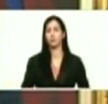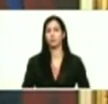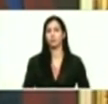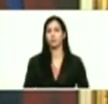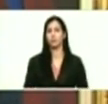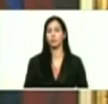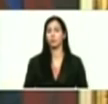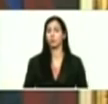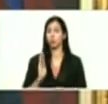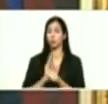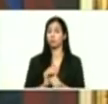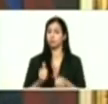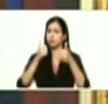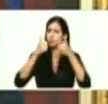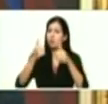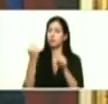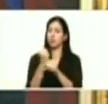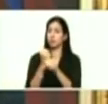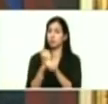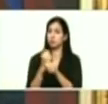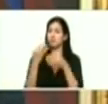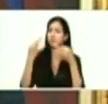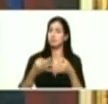cuidar la calidad del empleo